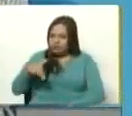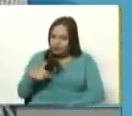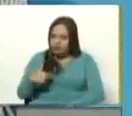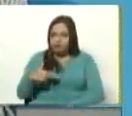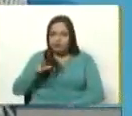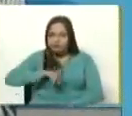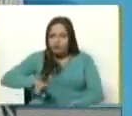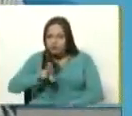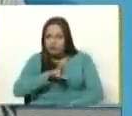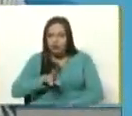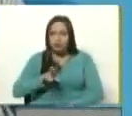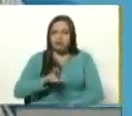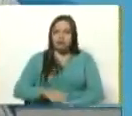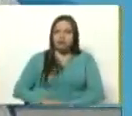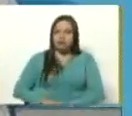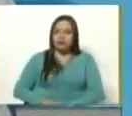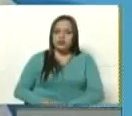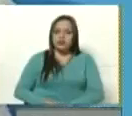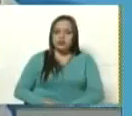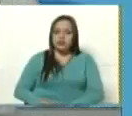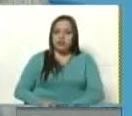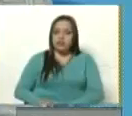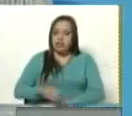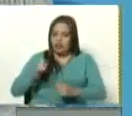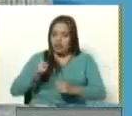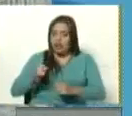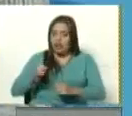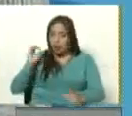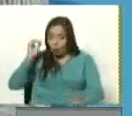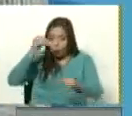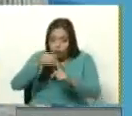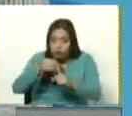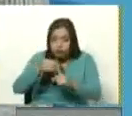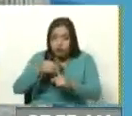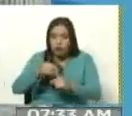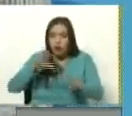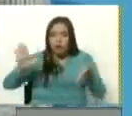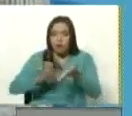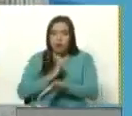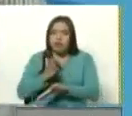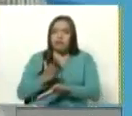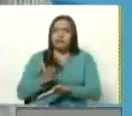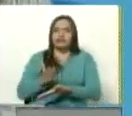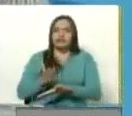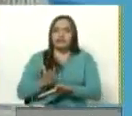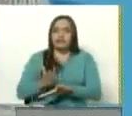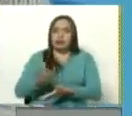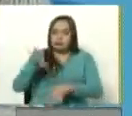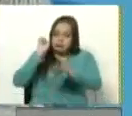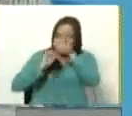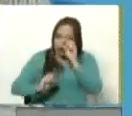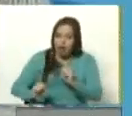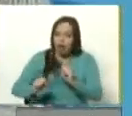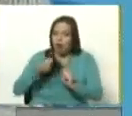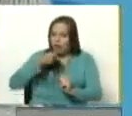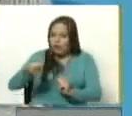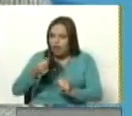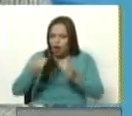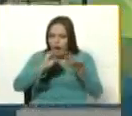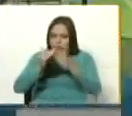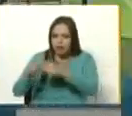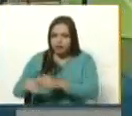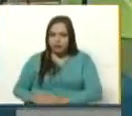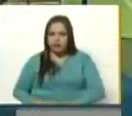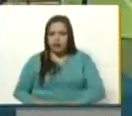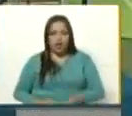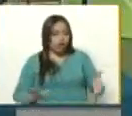manejan y que nos dan vida para la formación en cada un reportero comunitario o comunicador. Con